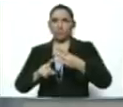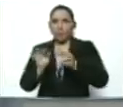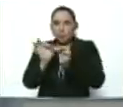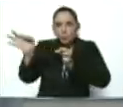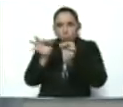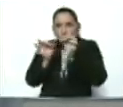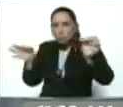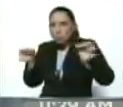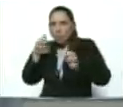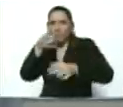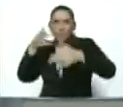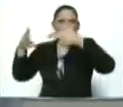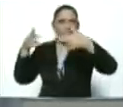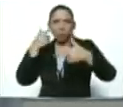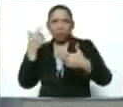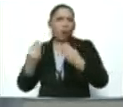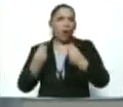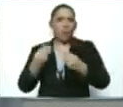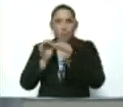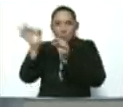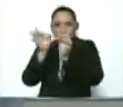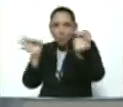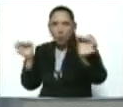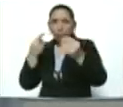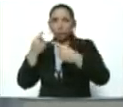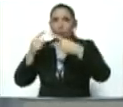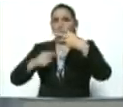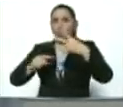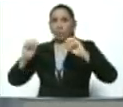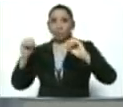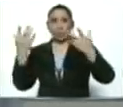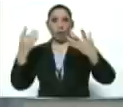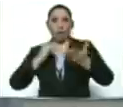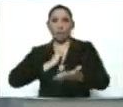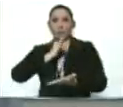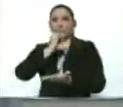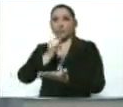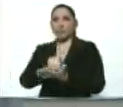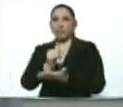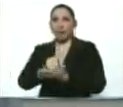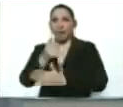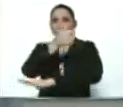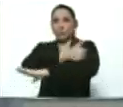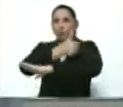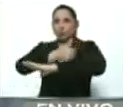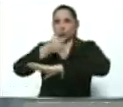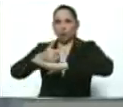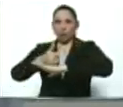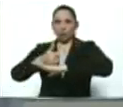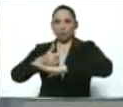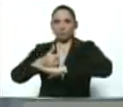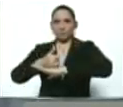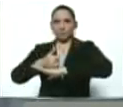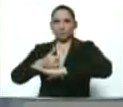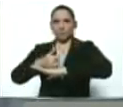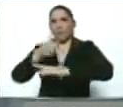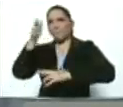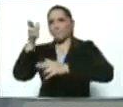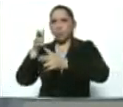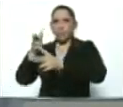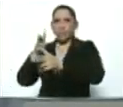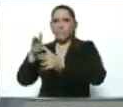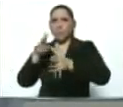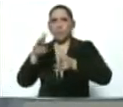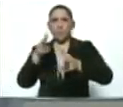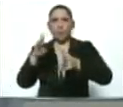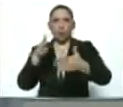planimétricos, trayectorias balísticas, entre otras, logrando identificar a los funcionarios que dispararon